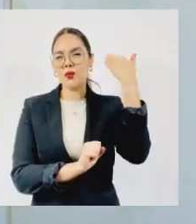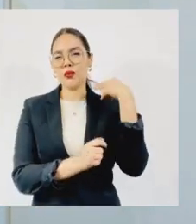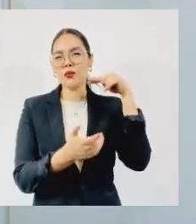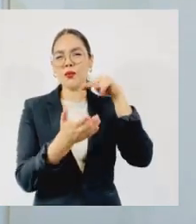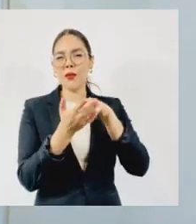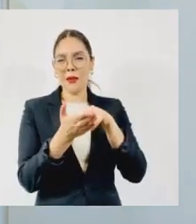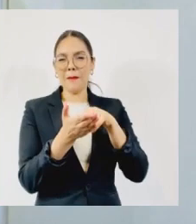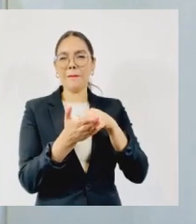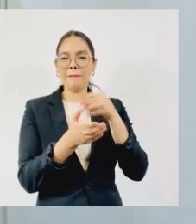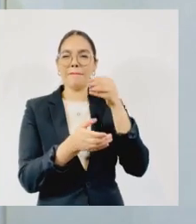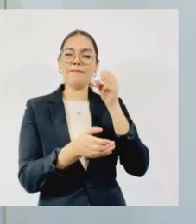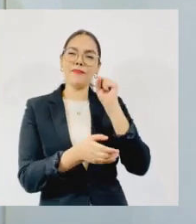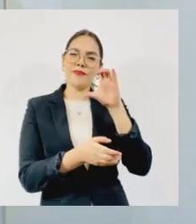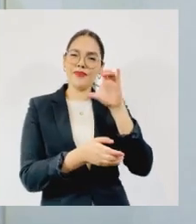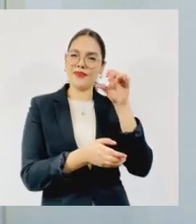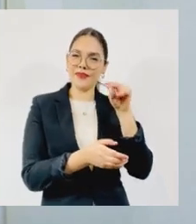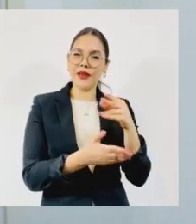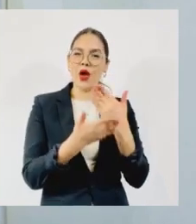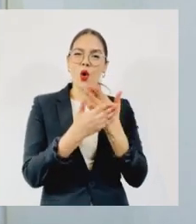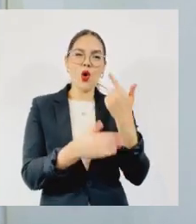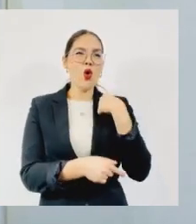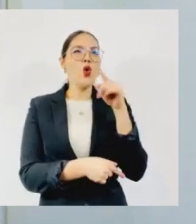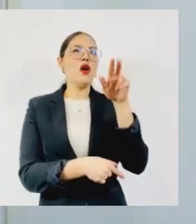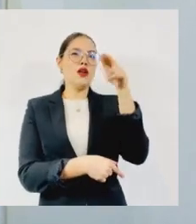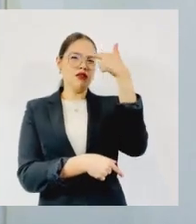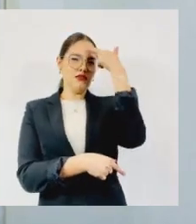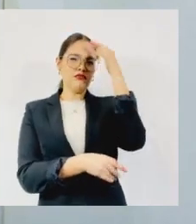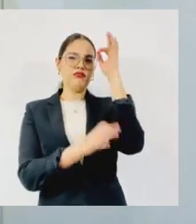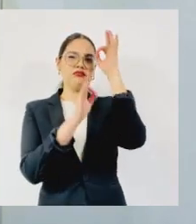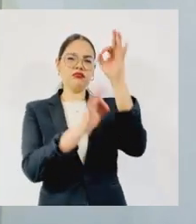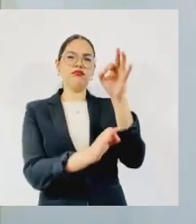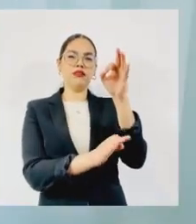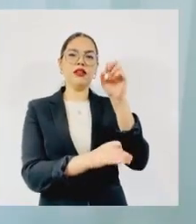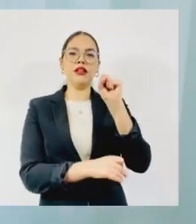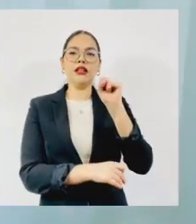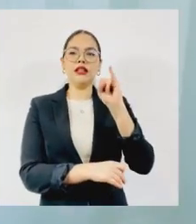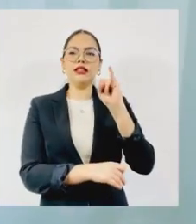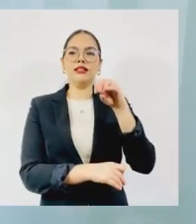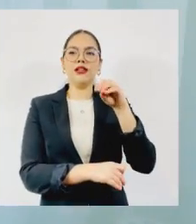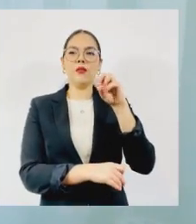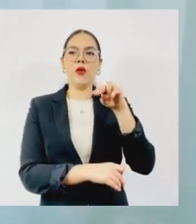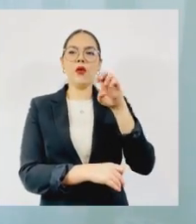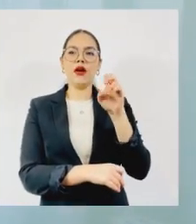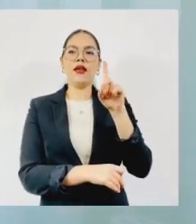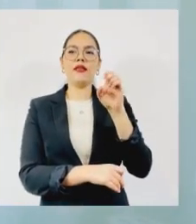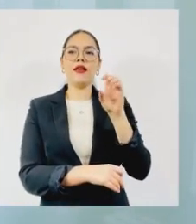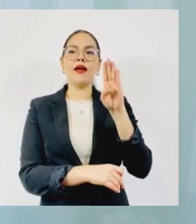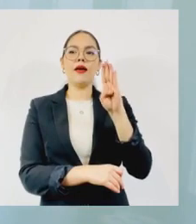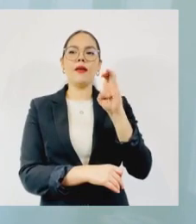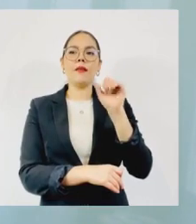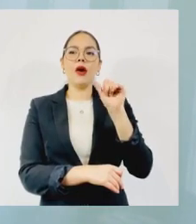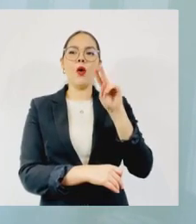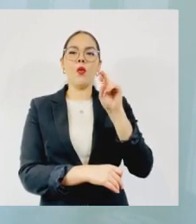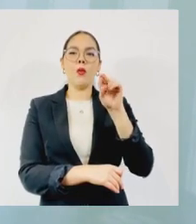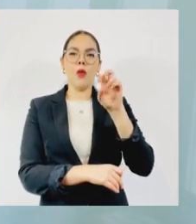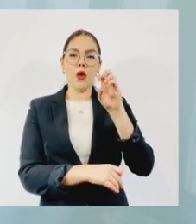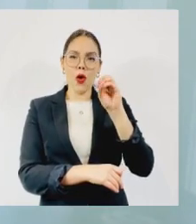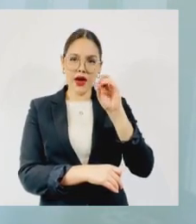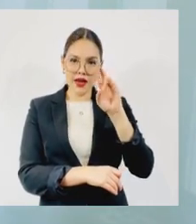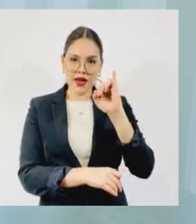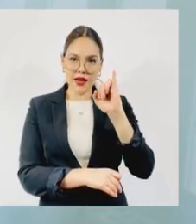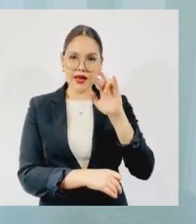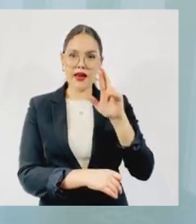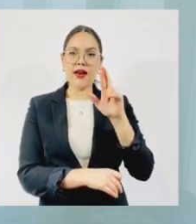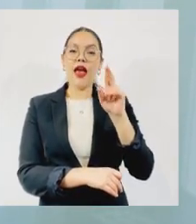estaba yo en la Corte. Pero sin duda alguna, uno de los que más me gustó fue Simone de Beauvoir, Entre Nosotras. ¿Por